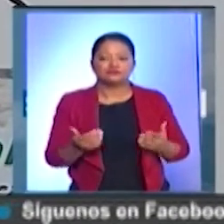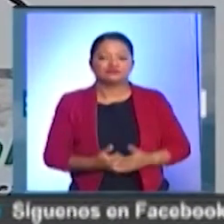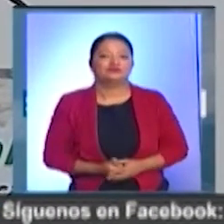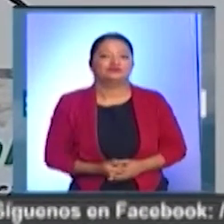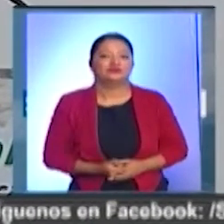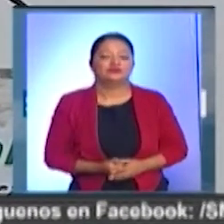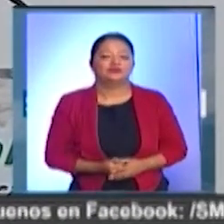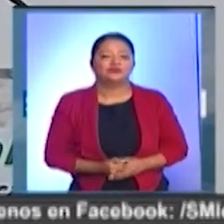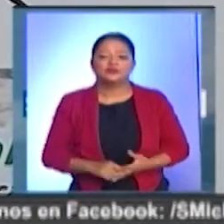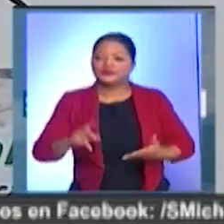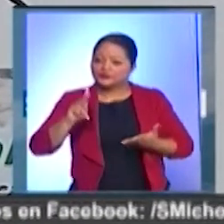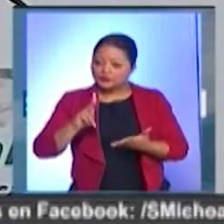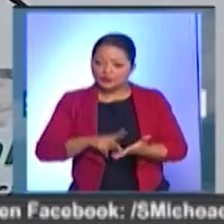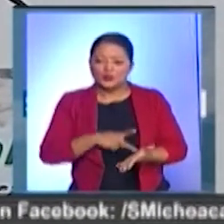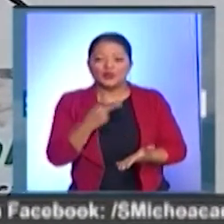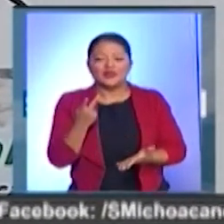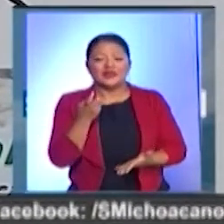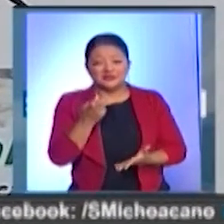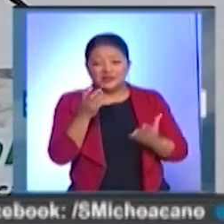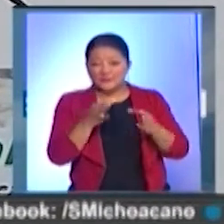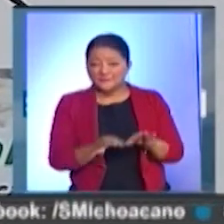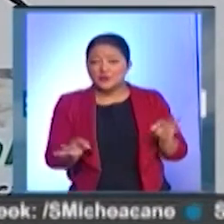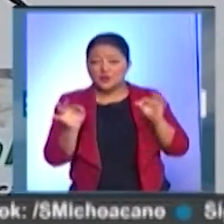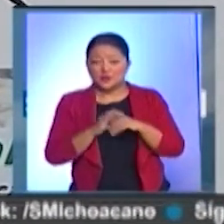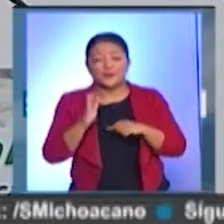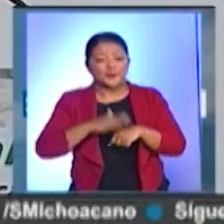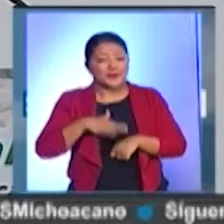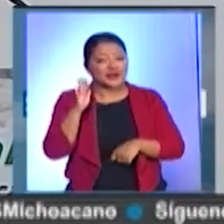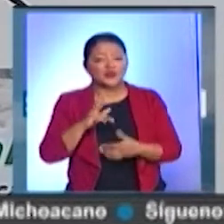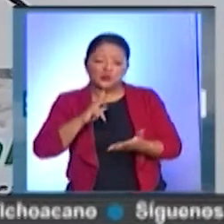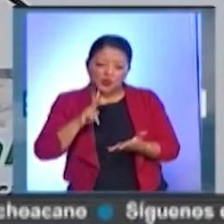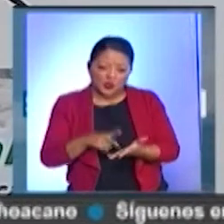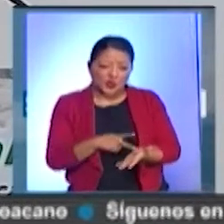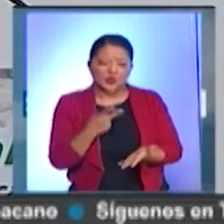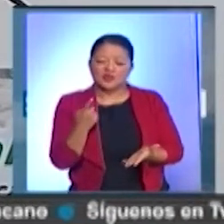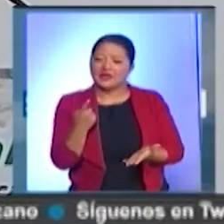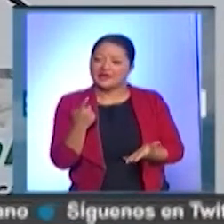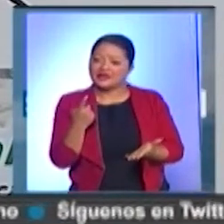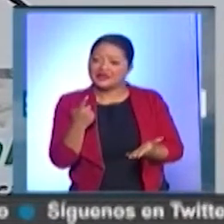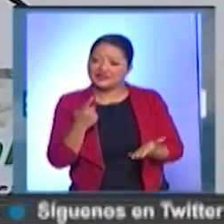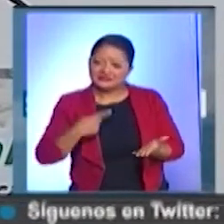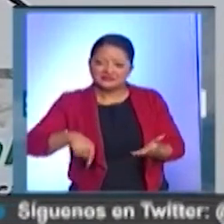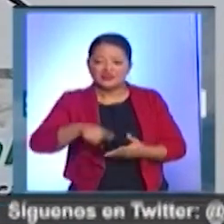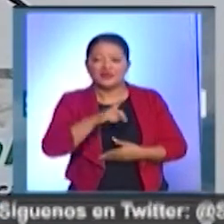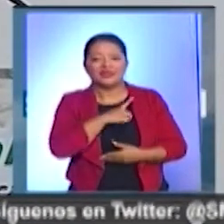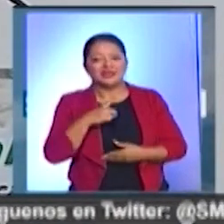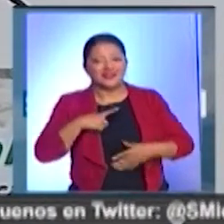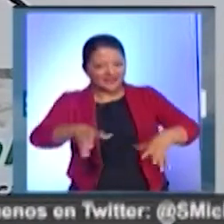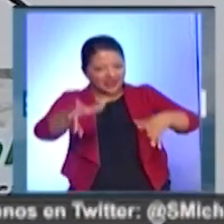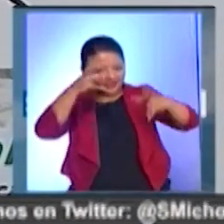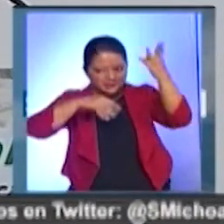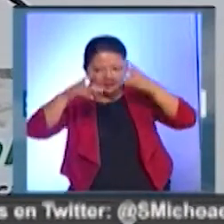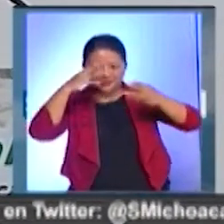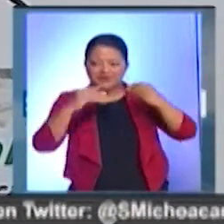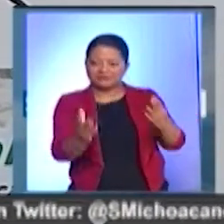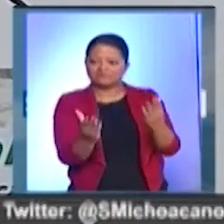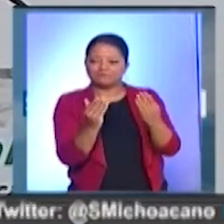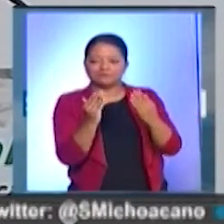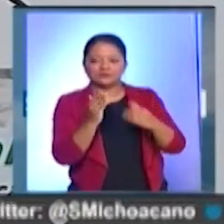recursos no de la actualización y de la capacitación